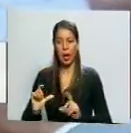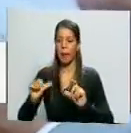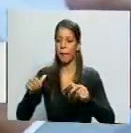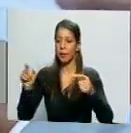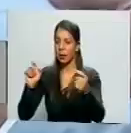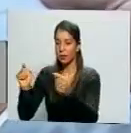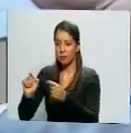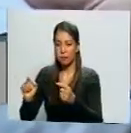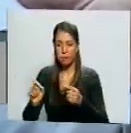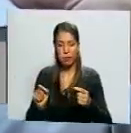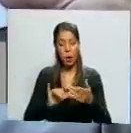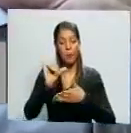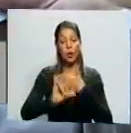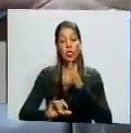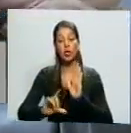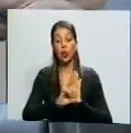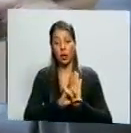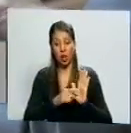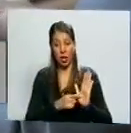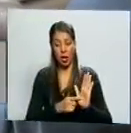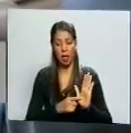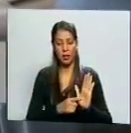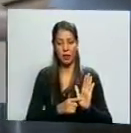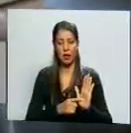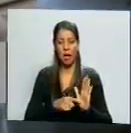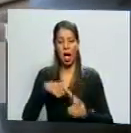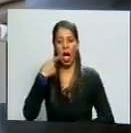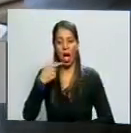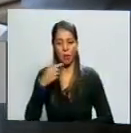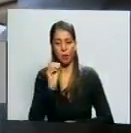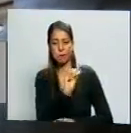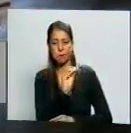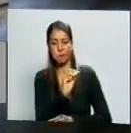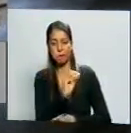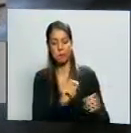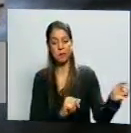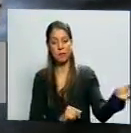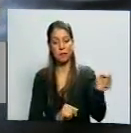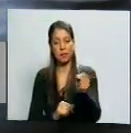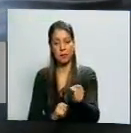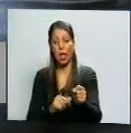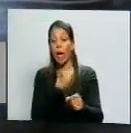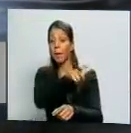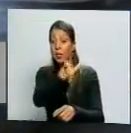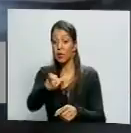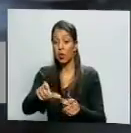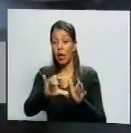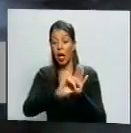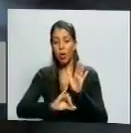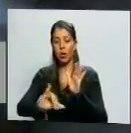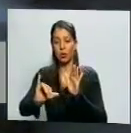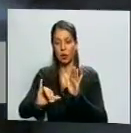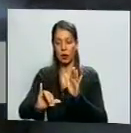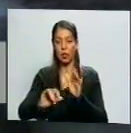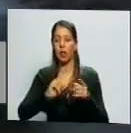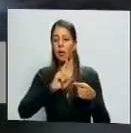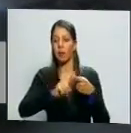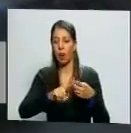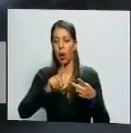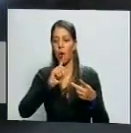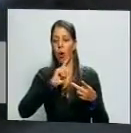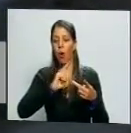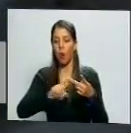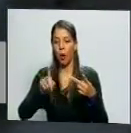sobre el referido proyecto de ley, concediéndose el derecho de palabra a las y los constituyentes Diva Guzmán,